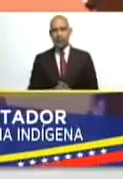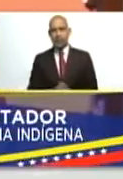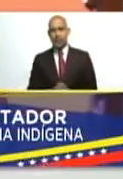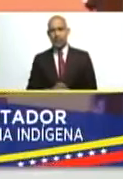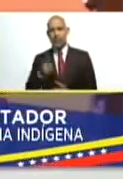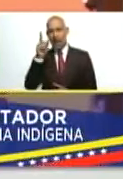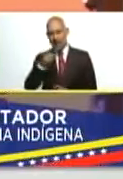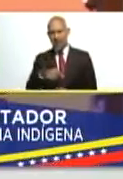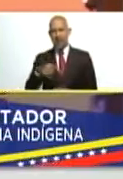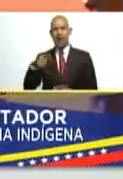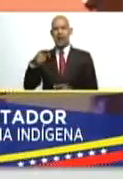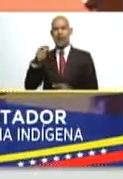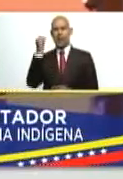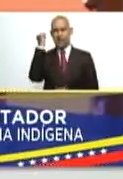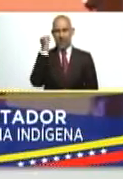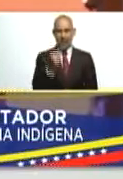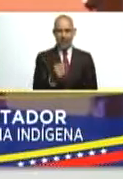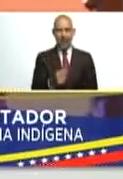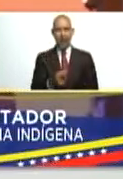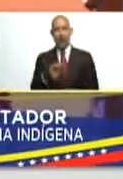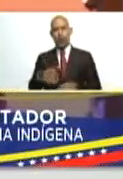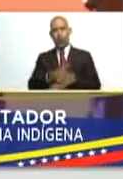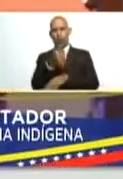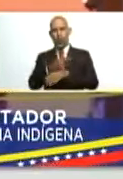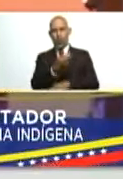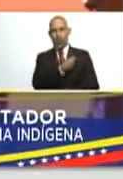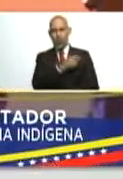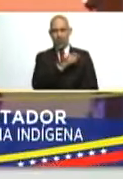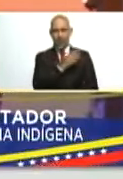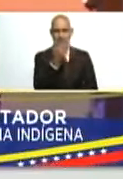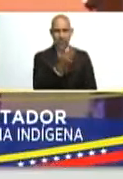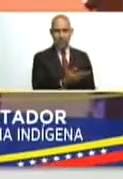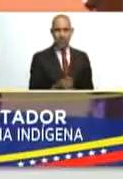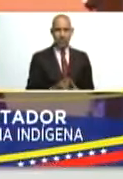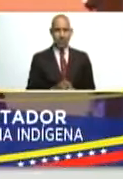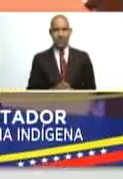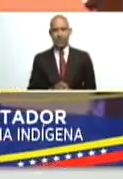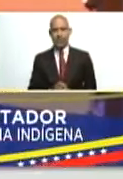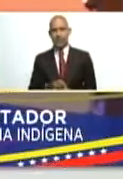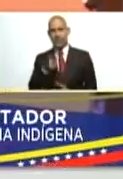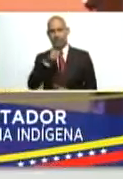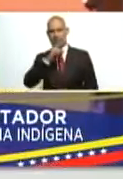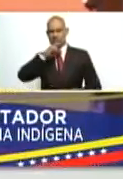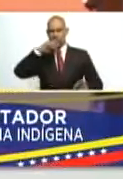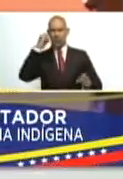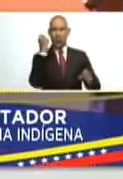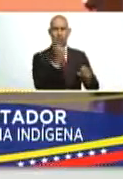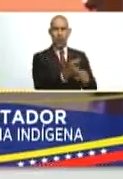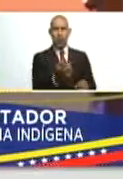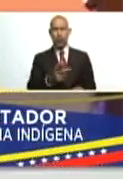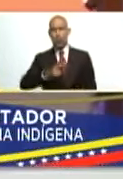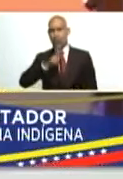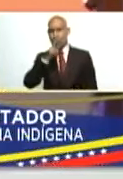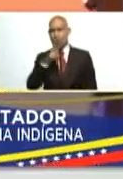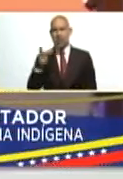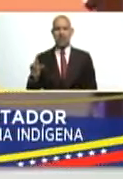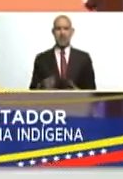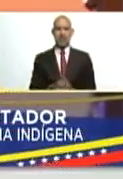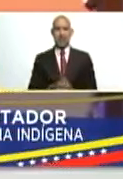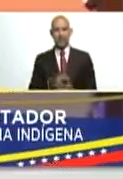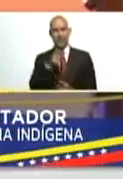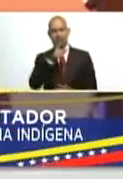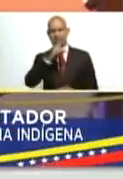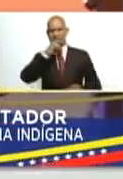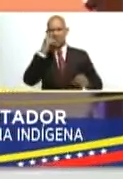masacrados por el colonialismo. El racismo es hijo del colonialismo, Santiago Abascal. El